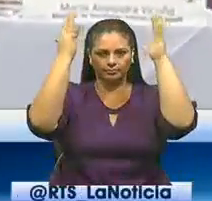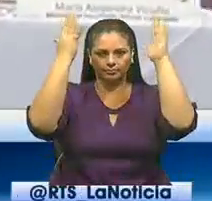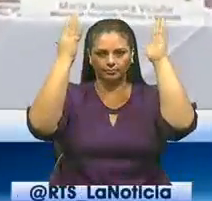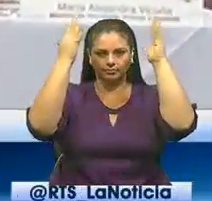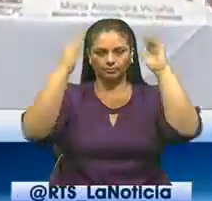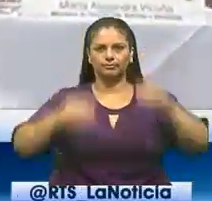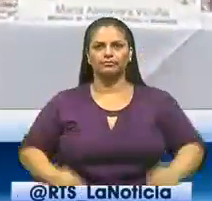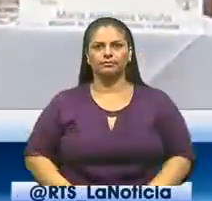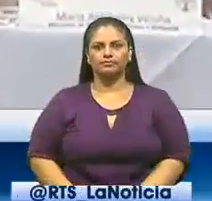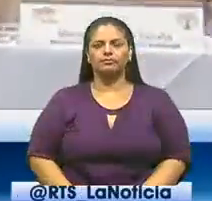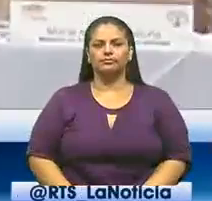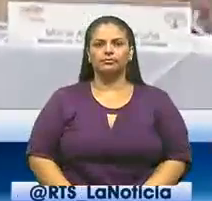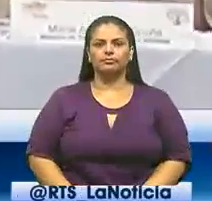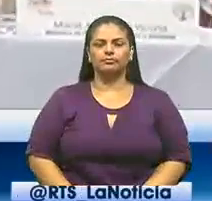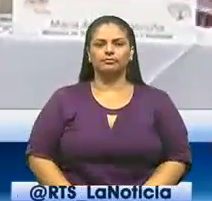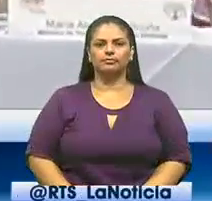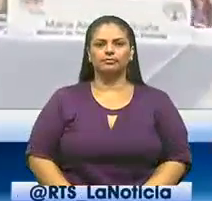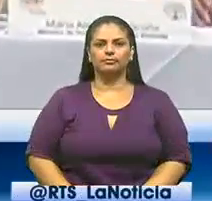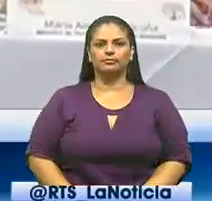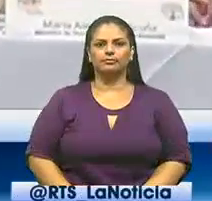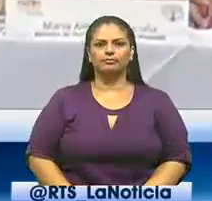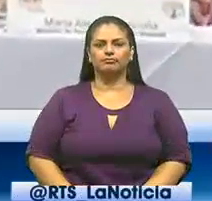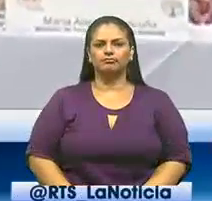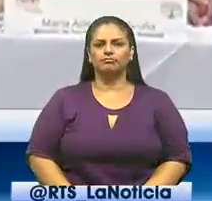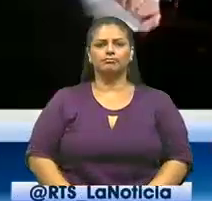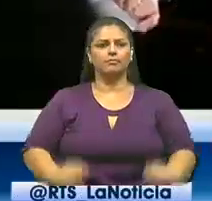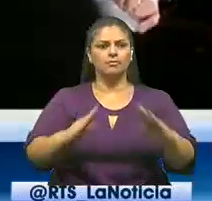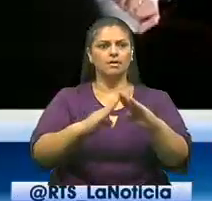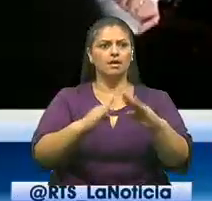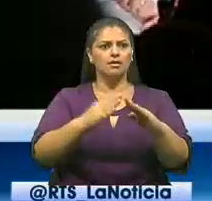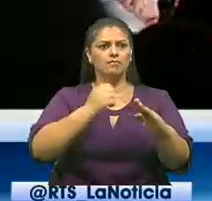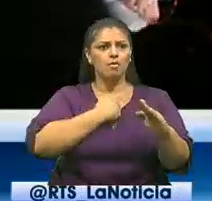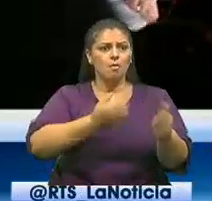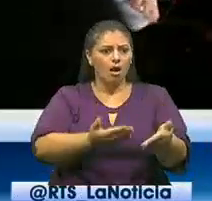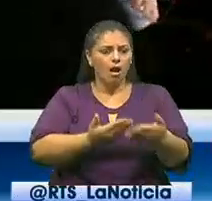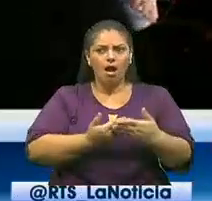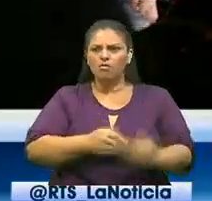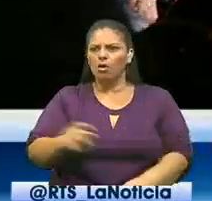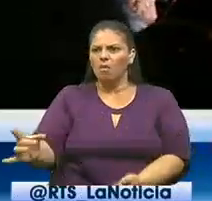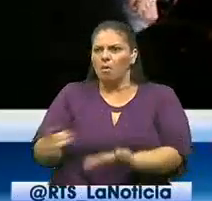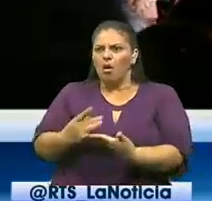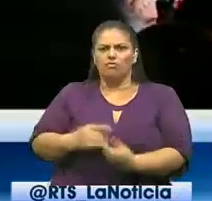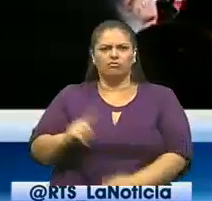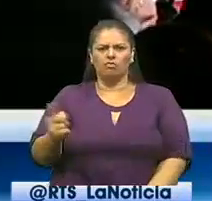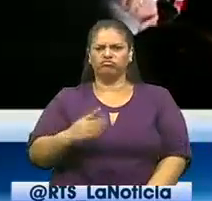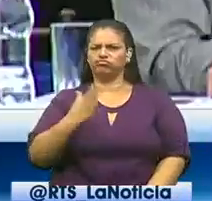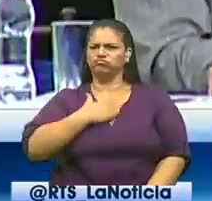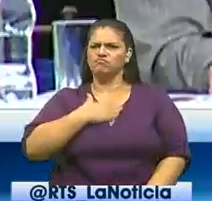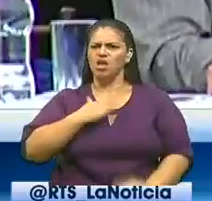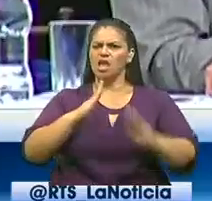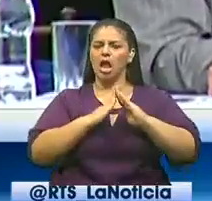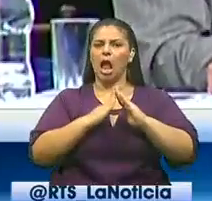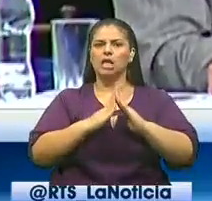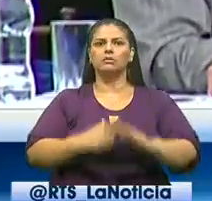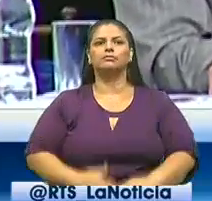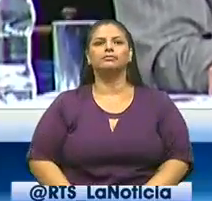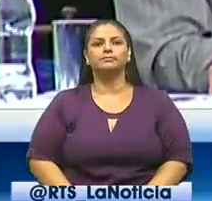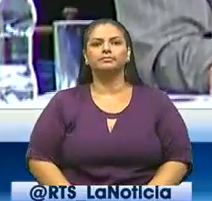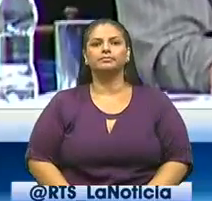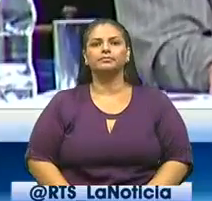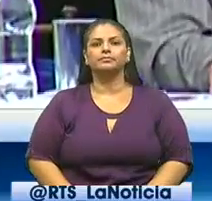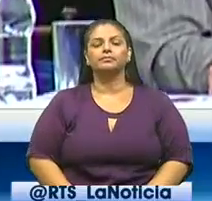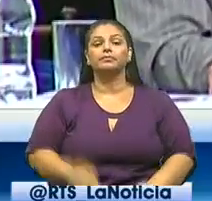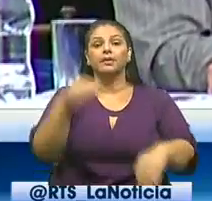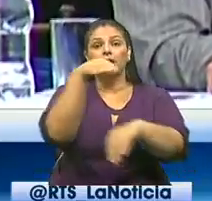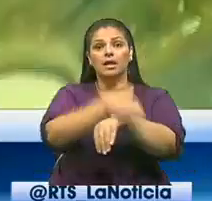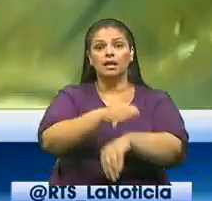Y a nadie te sacará de tu casa. Ya en horas de la tarde, en el malecón de Guayaquil, también se firmó el crédito para la ejecución de la